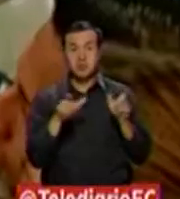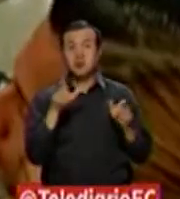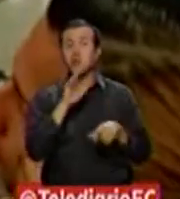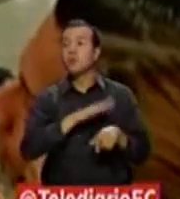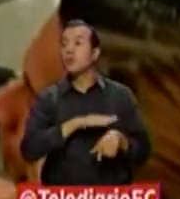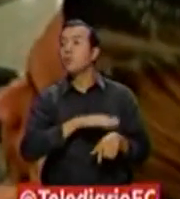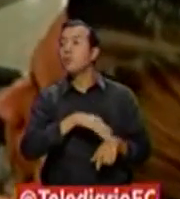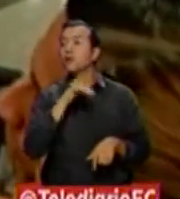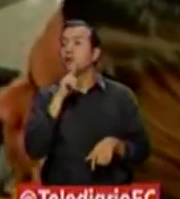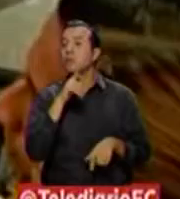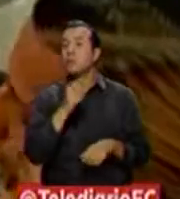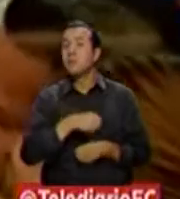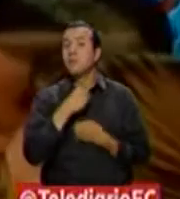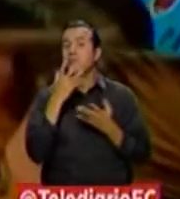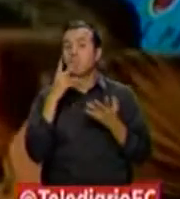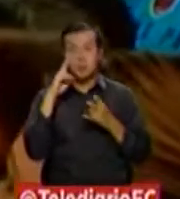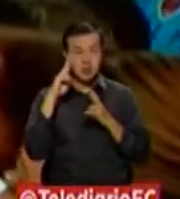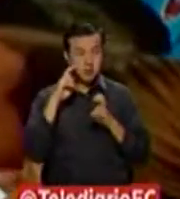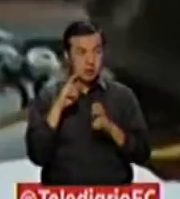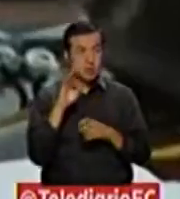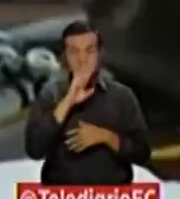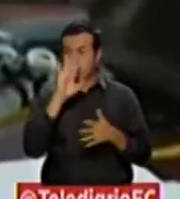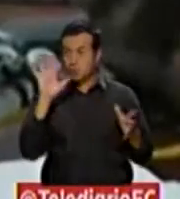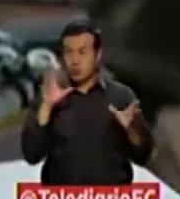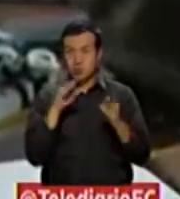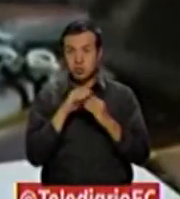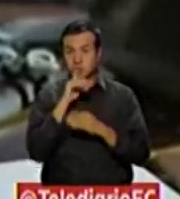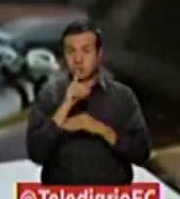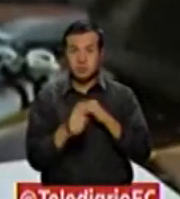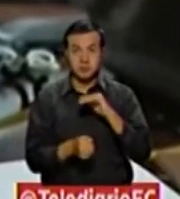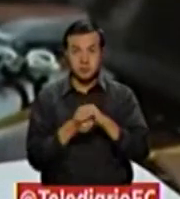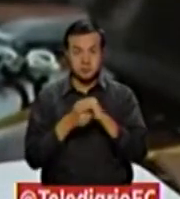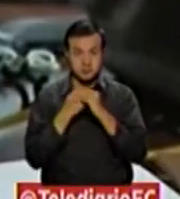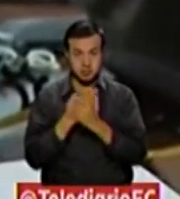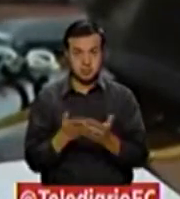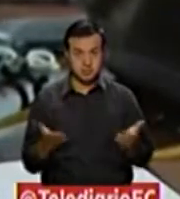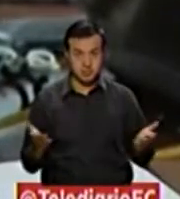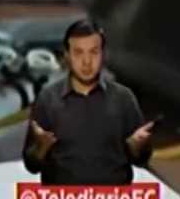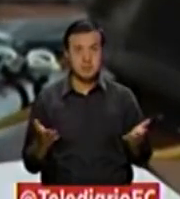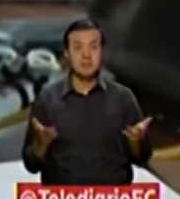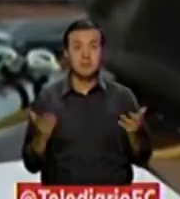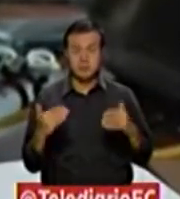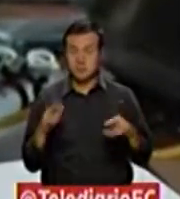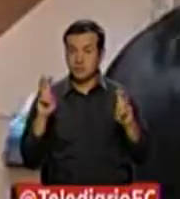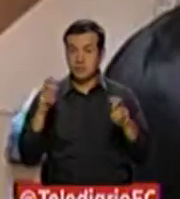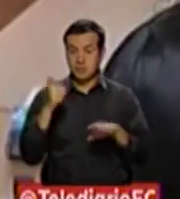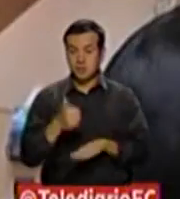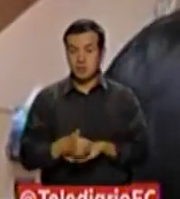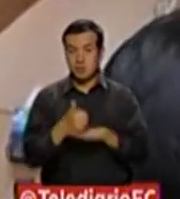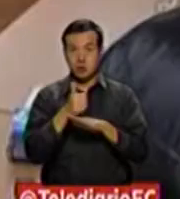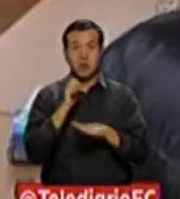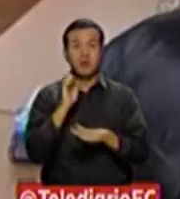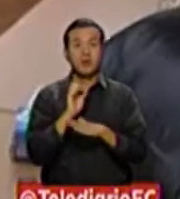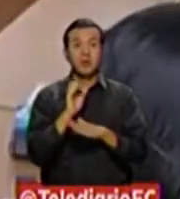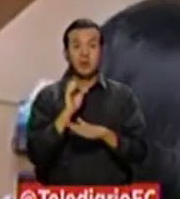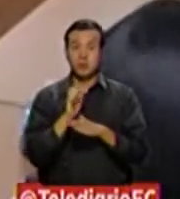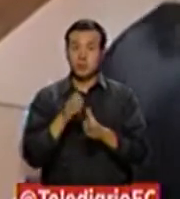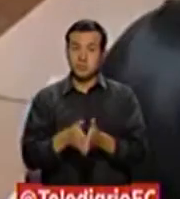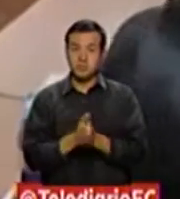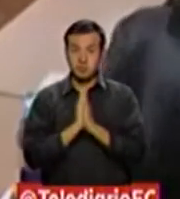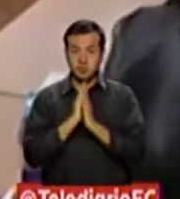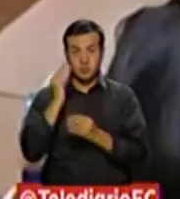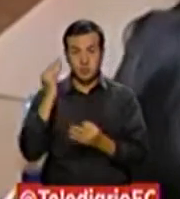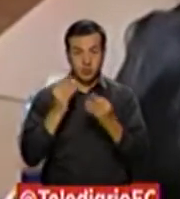e indicó que las investigaciones eran reservadas. Por este caso, las autoridades ecuatorianas han solicitado